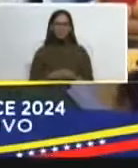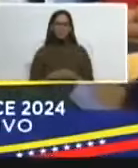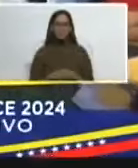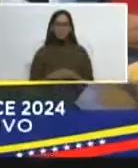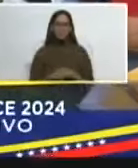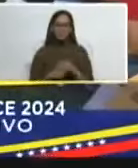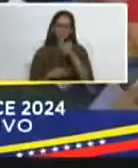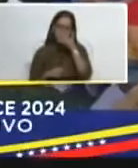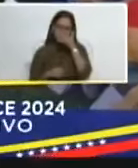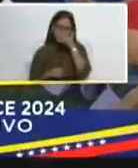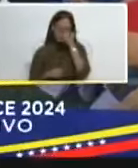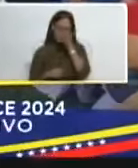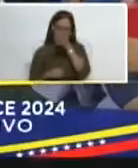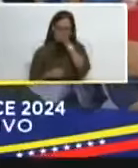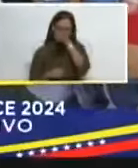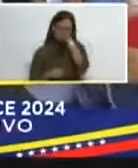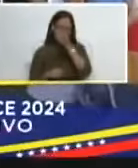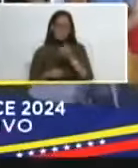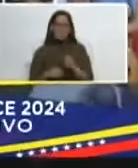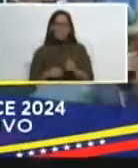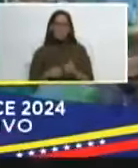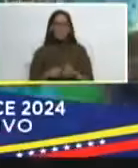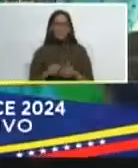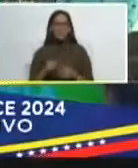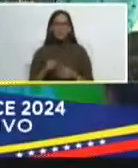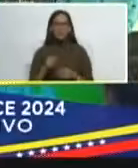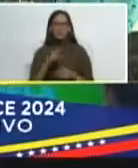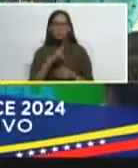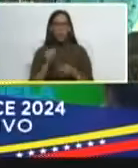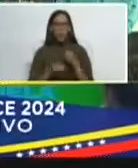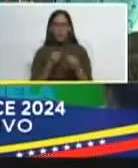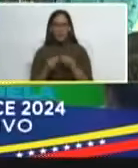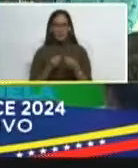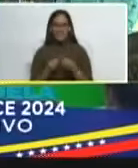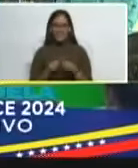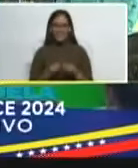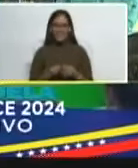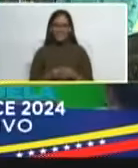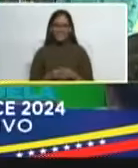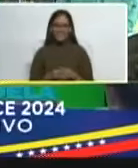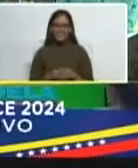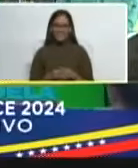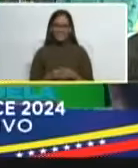Pero no los voy a hacer todavía, pues.